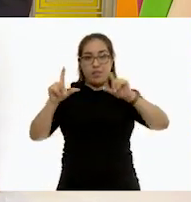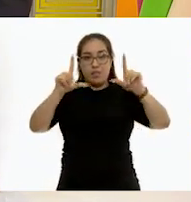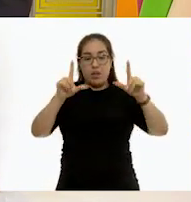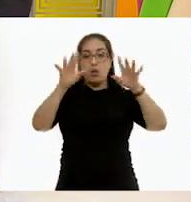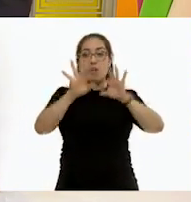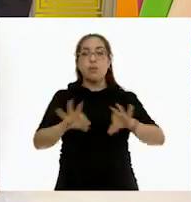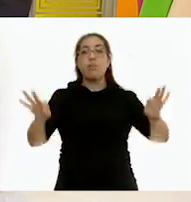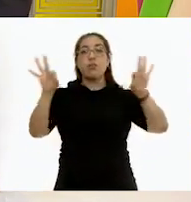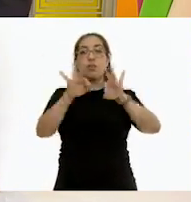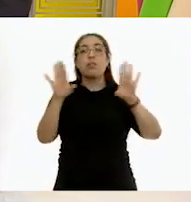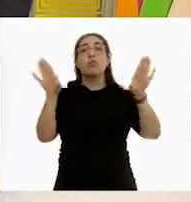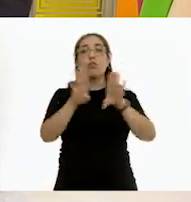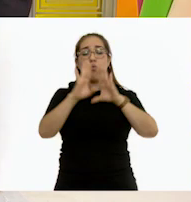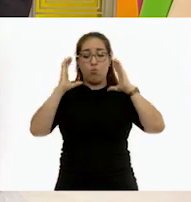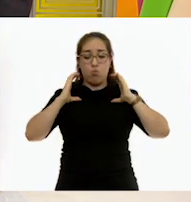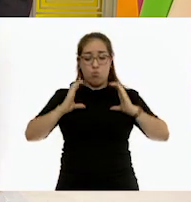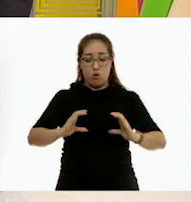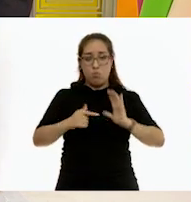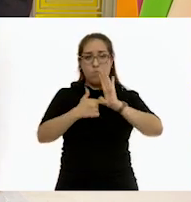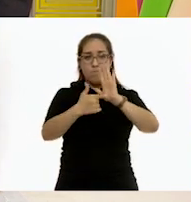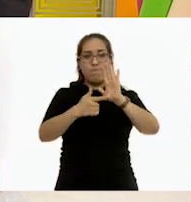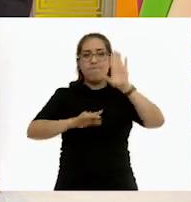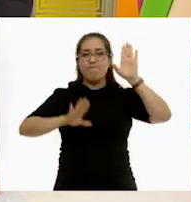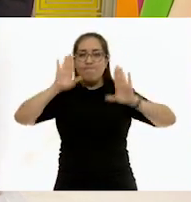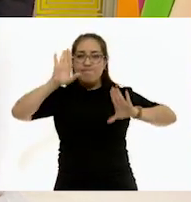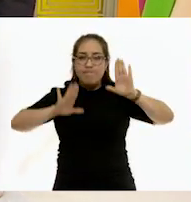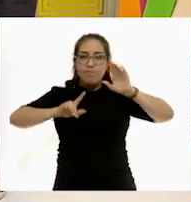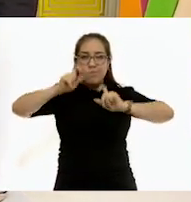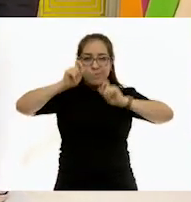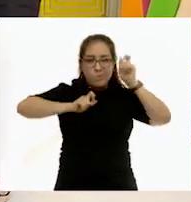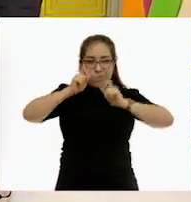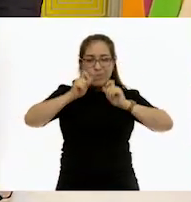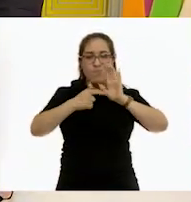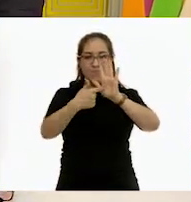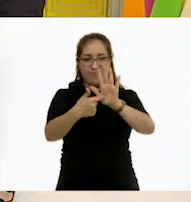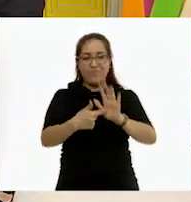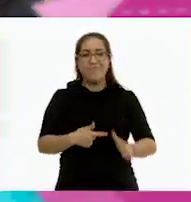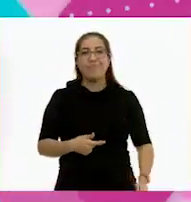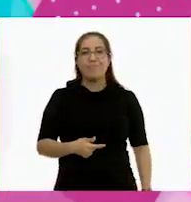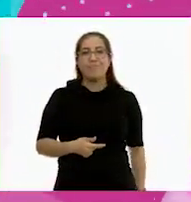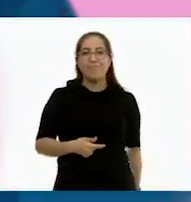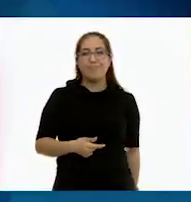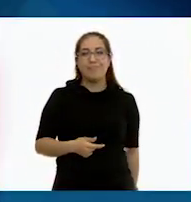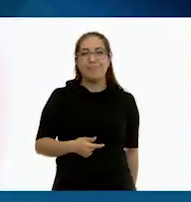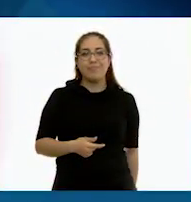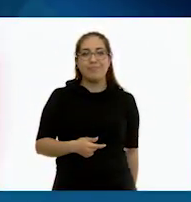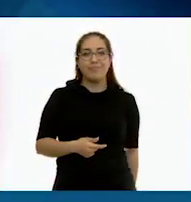de la expresión corporal y la pantomima. Muy bien, vamos a verlo. Adelante.